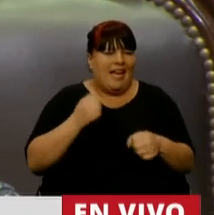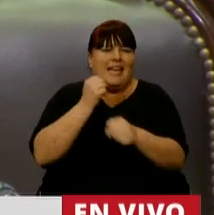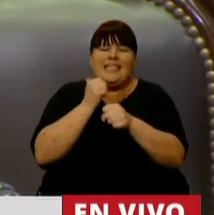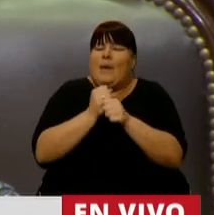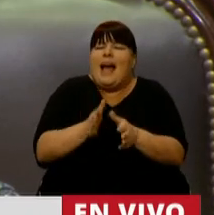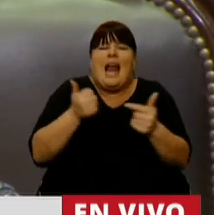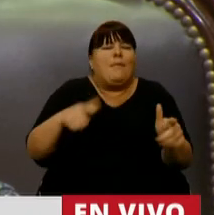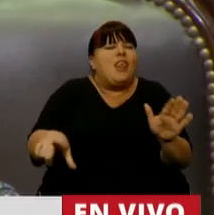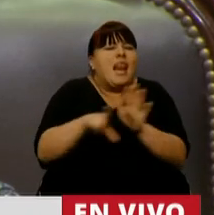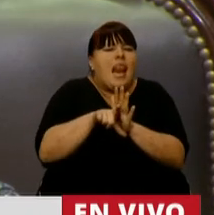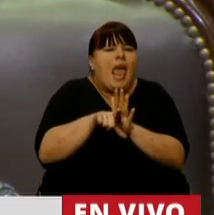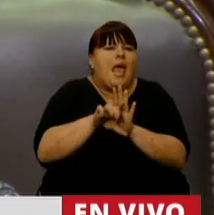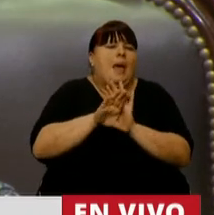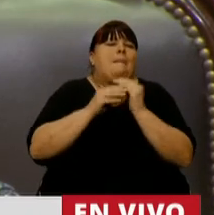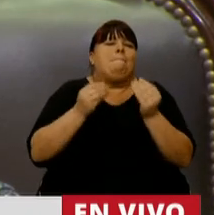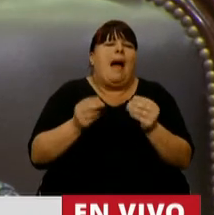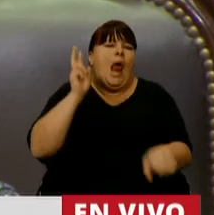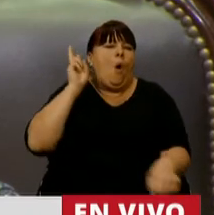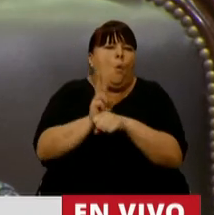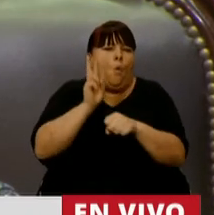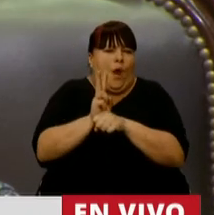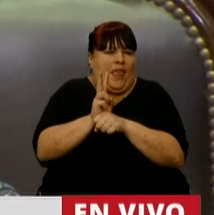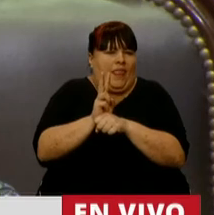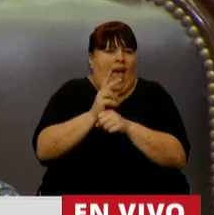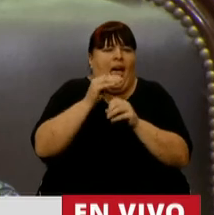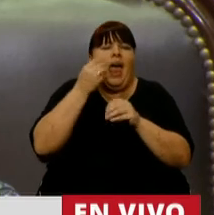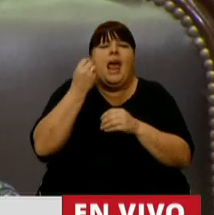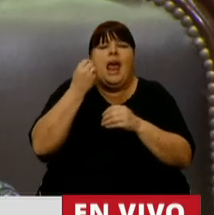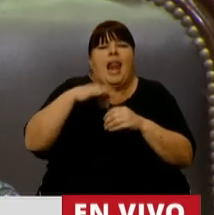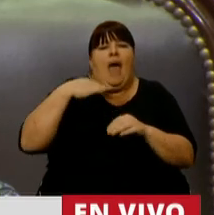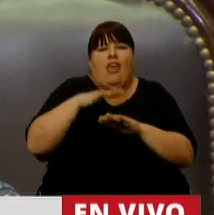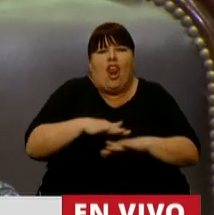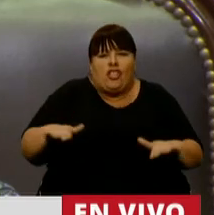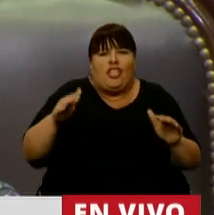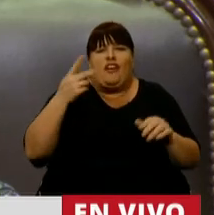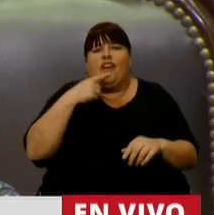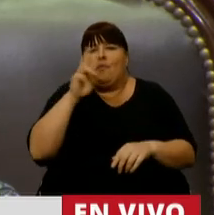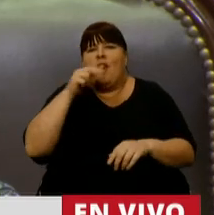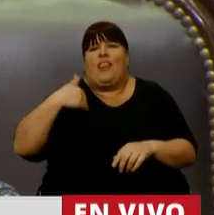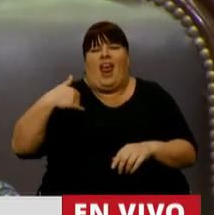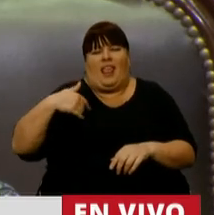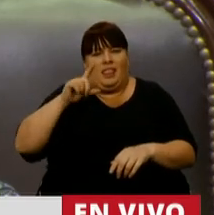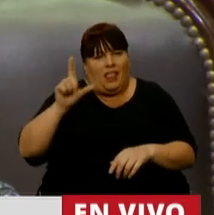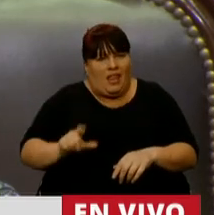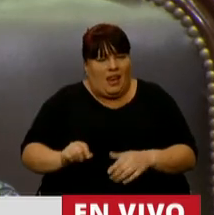Trabajar urgente una ley que blinde y proteja los primeros años de vida de los niños y las niñas de la